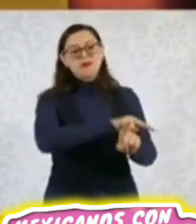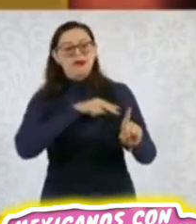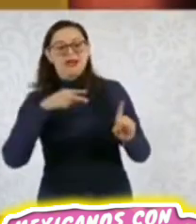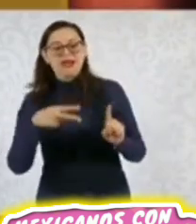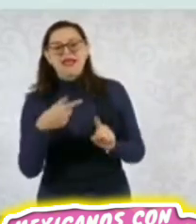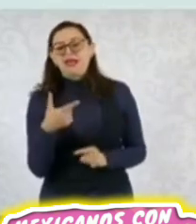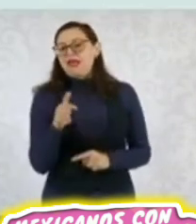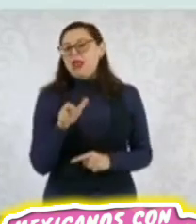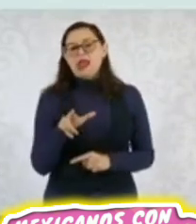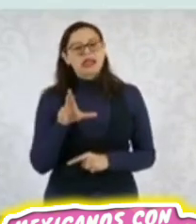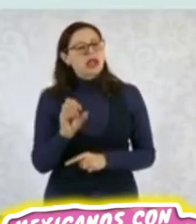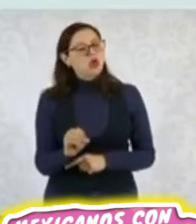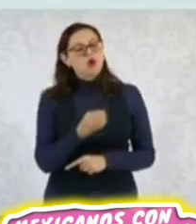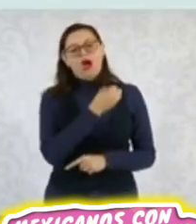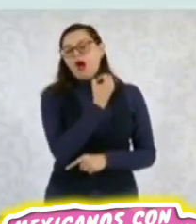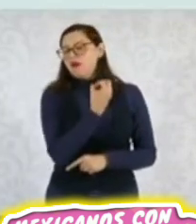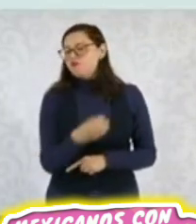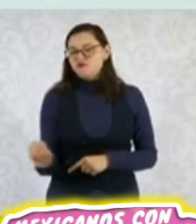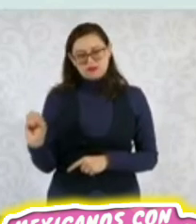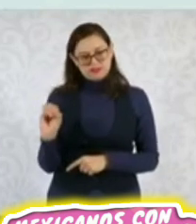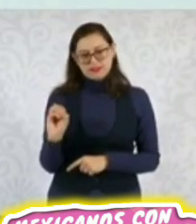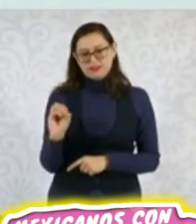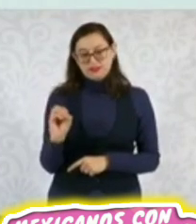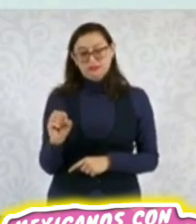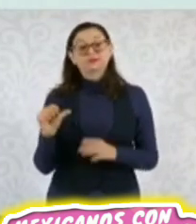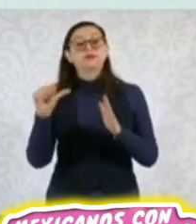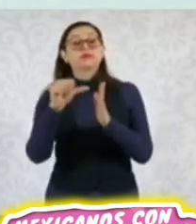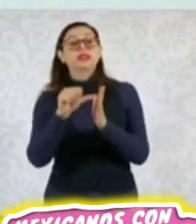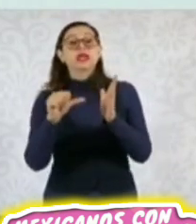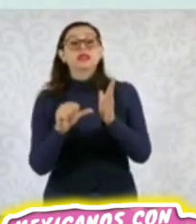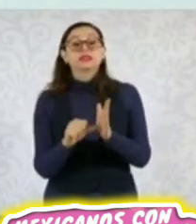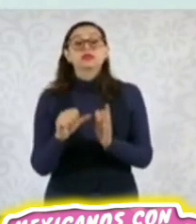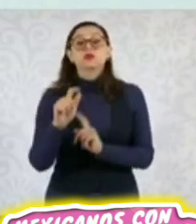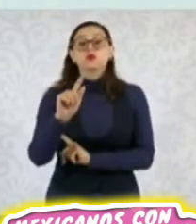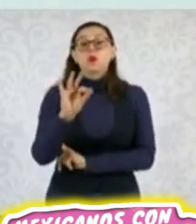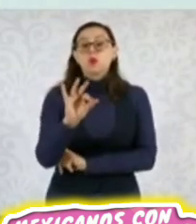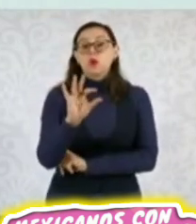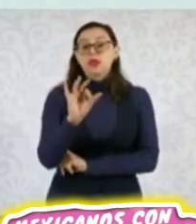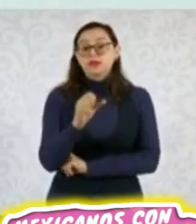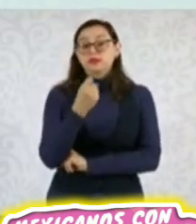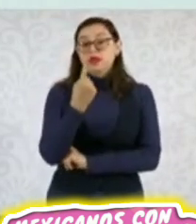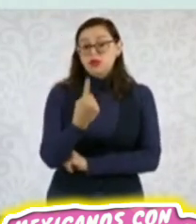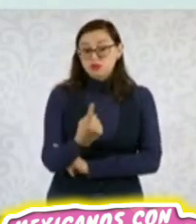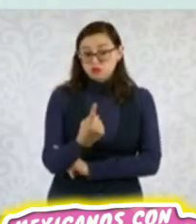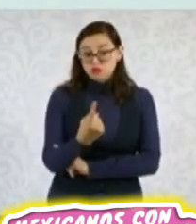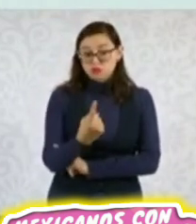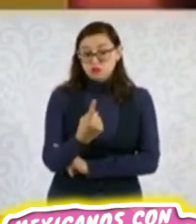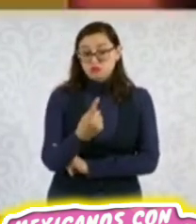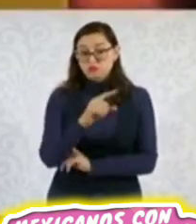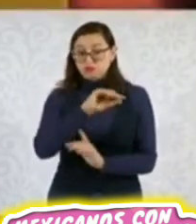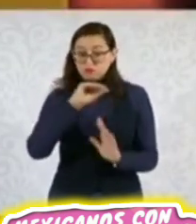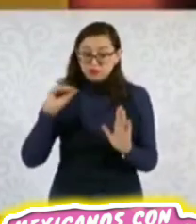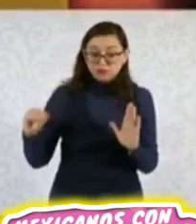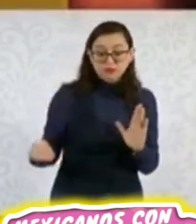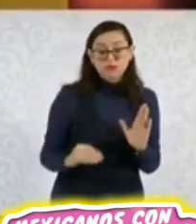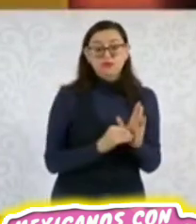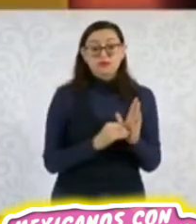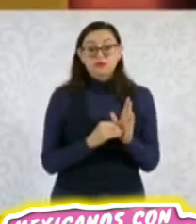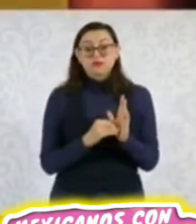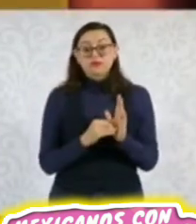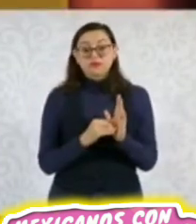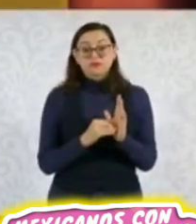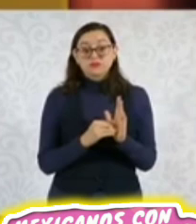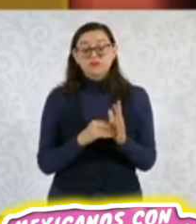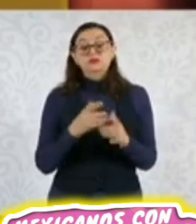todas sus disposiciones. Y en el artículo 41 se establece la obligatoriedad de la paridad de género en